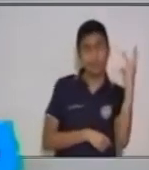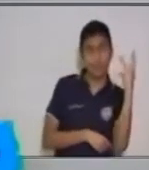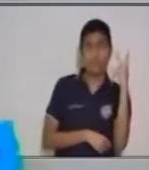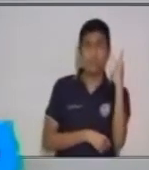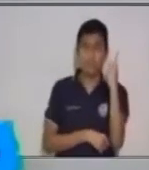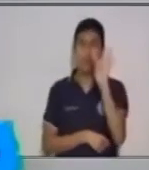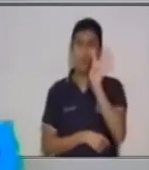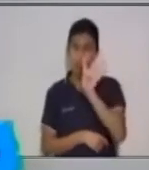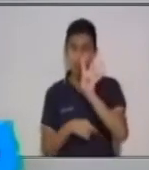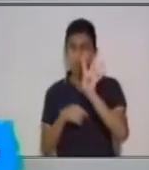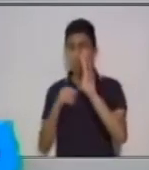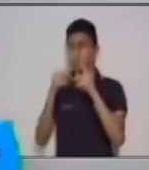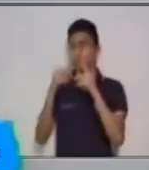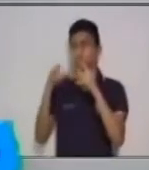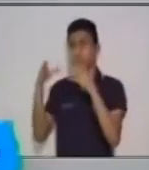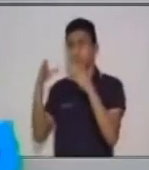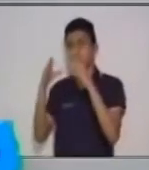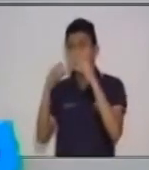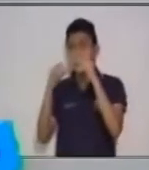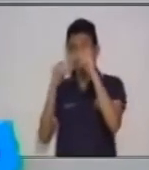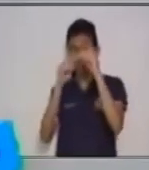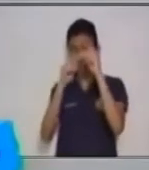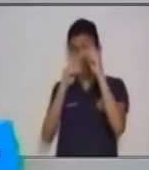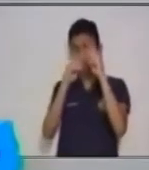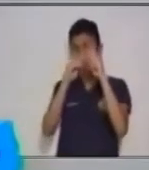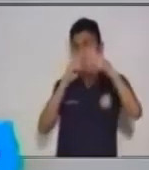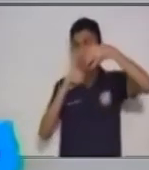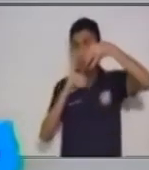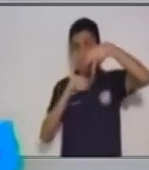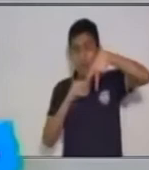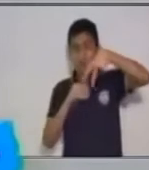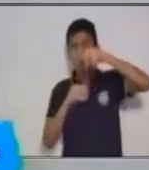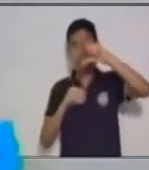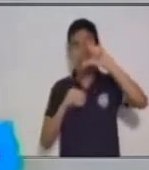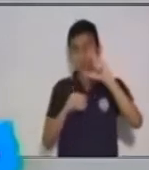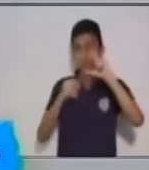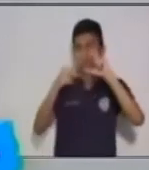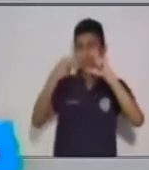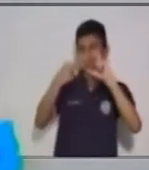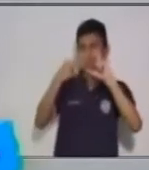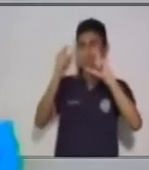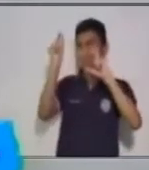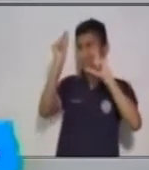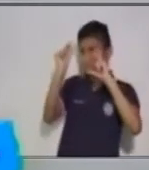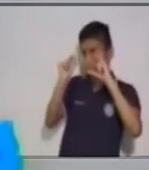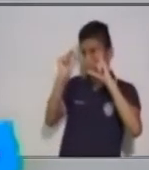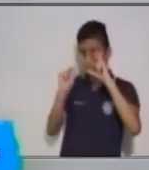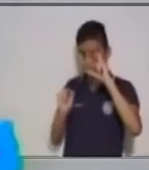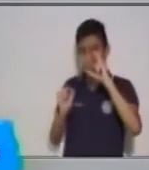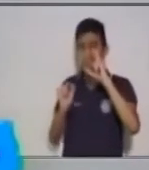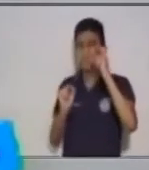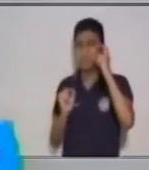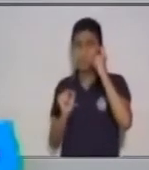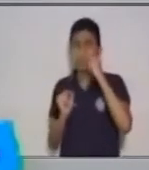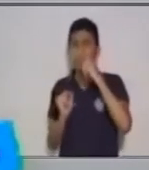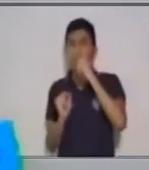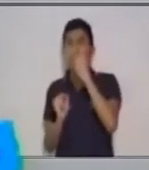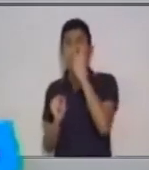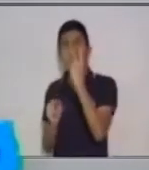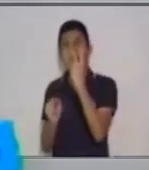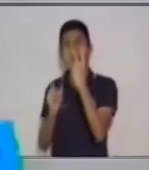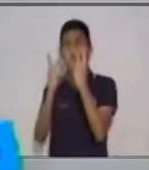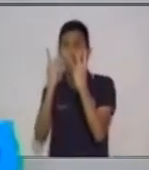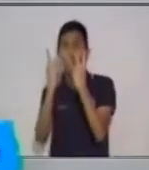Entonces vengo y coloco el 3 y luego el número 4. Y luego vengo y